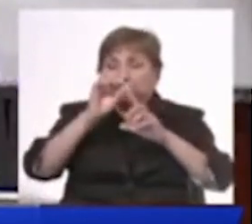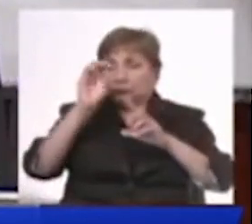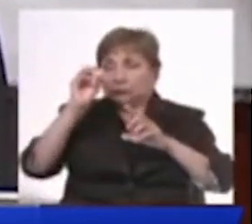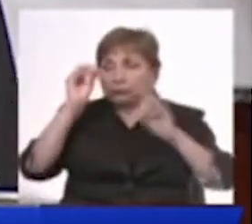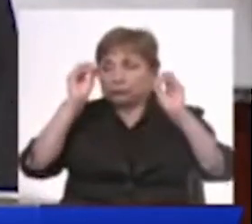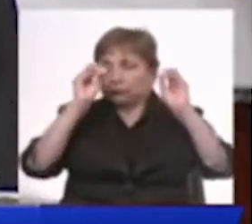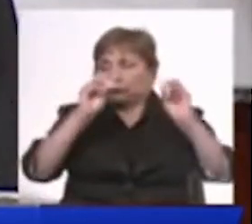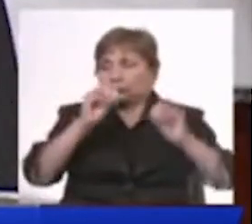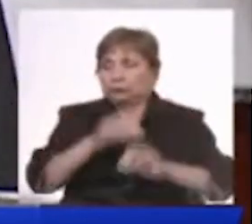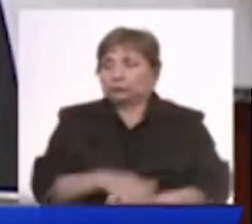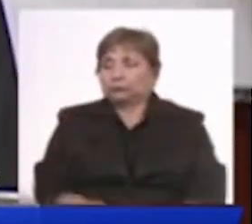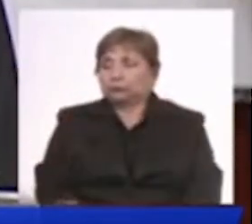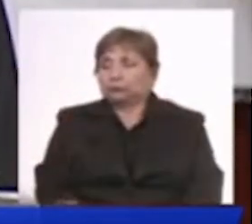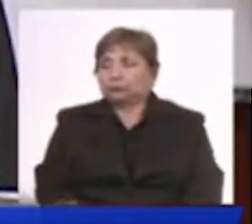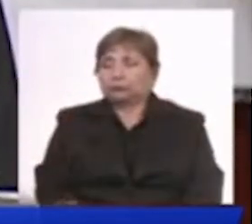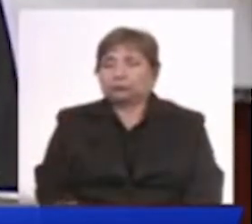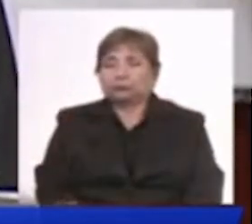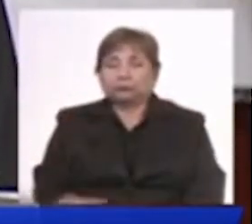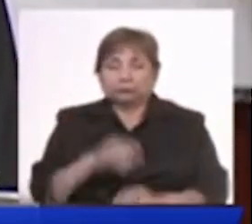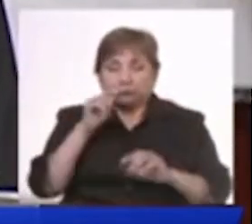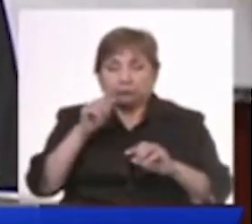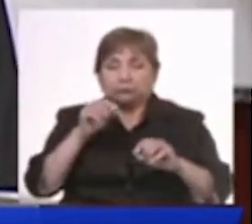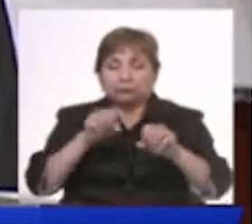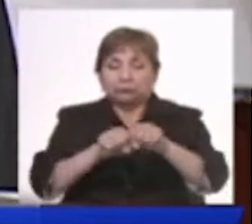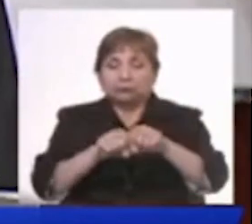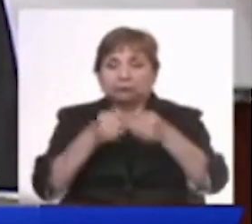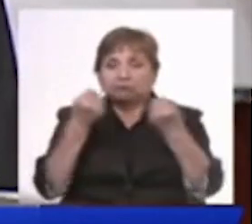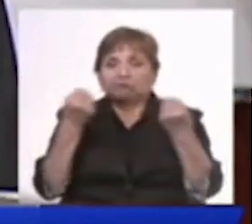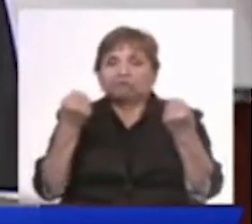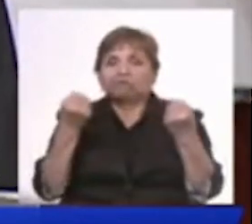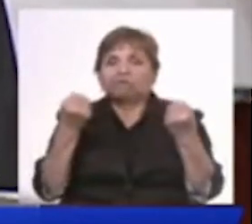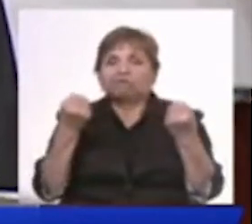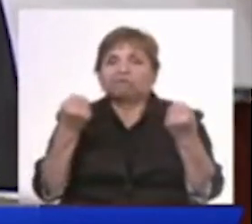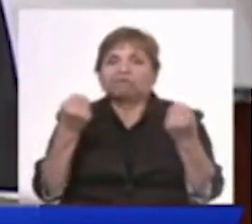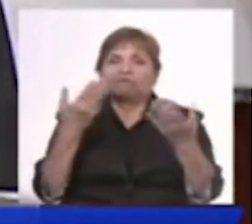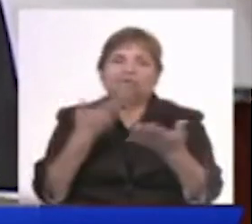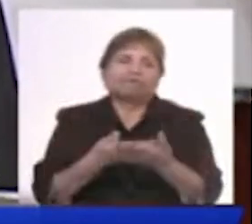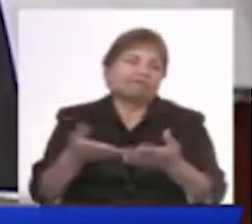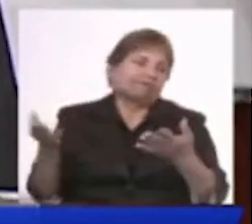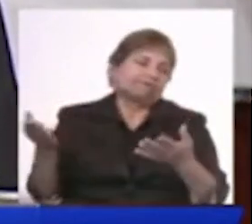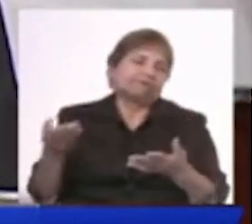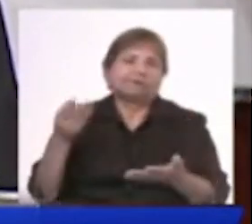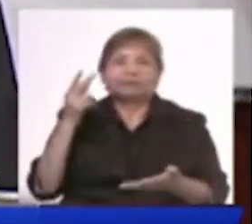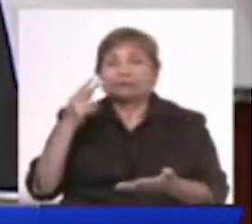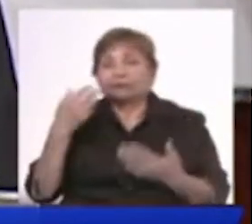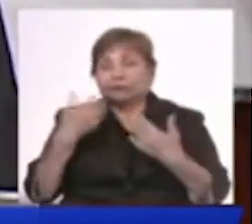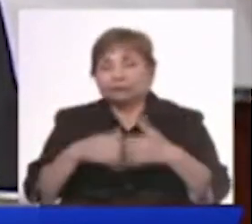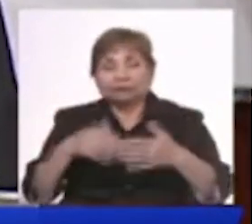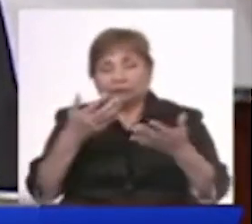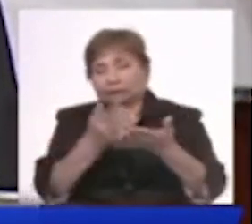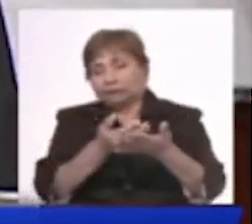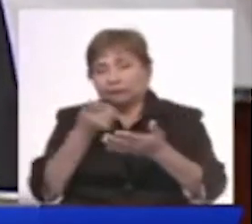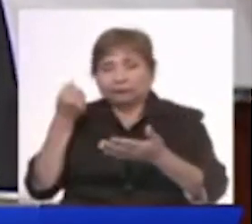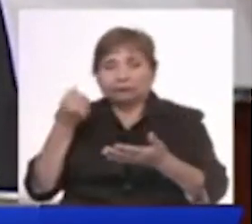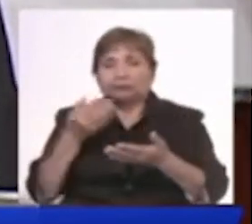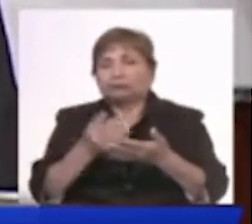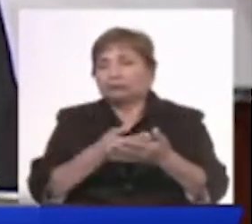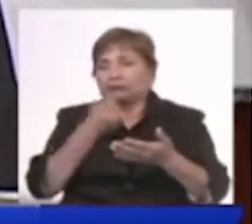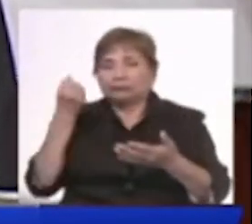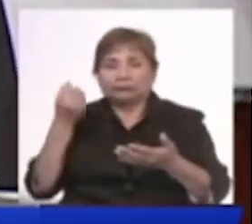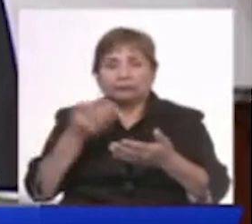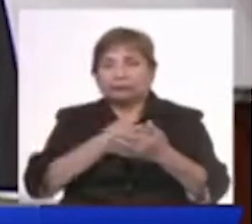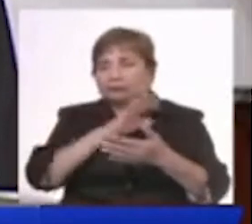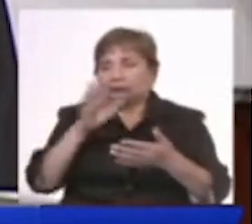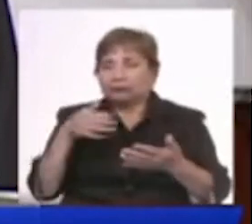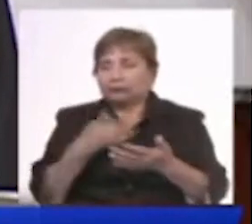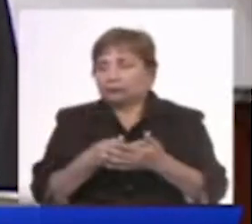instalada. Esta pantalla se malogró, la empresa lo ha desmontado y con él se ha desmontado toda la